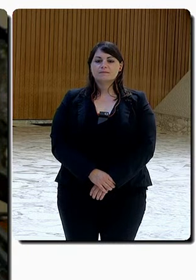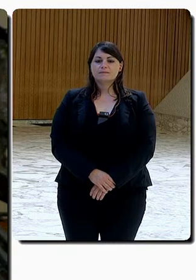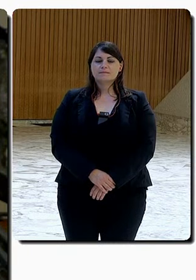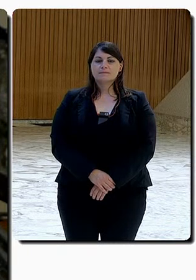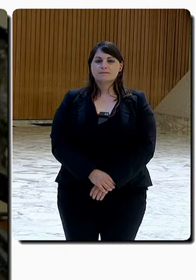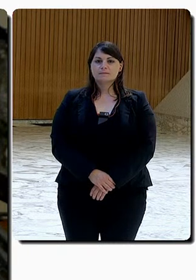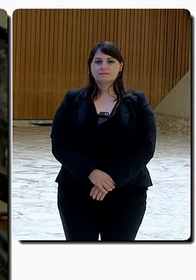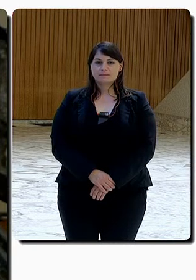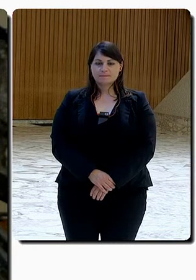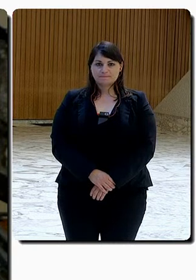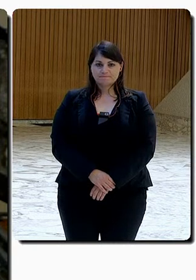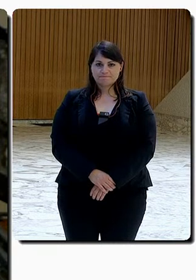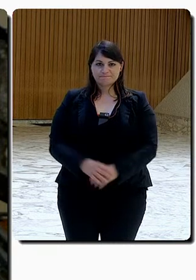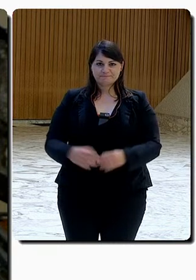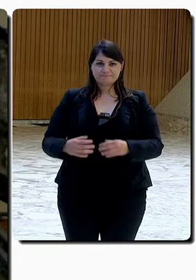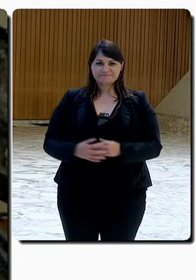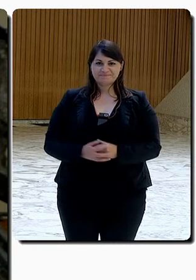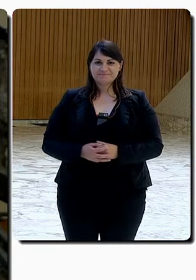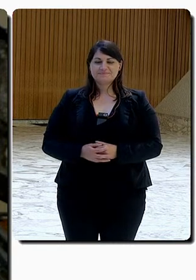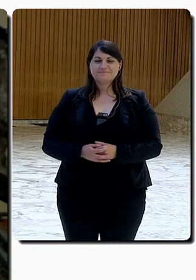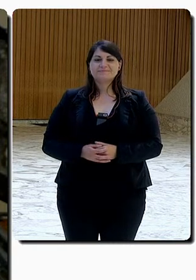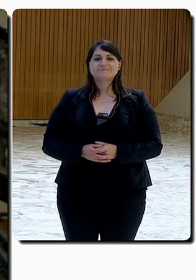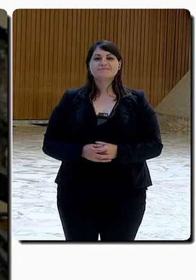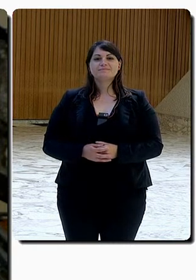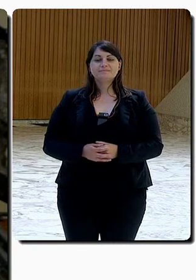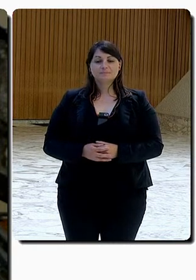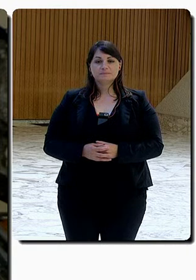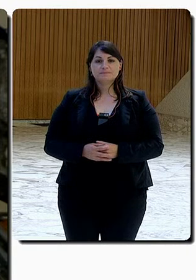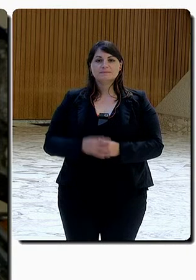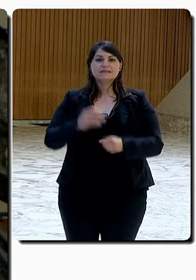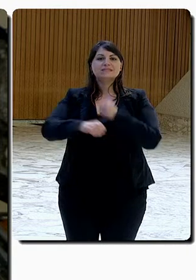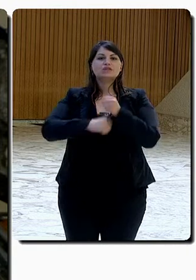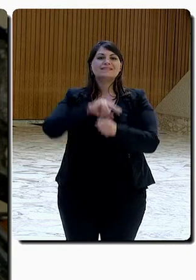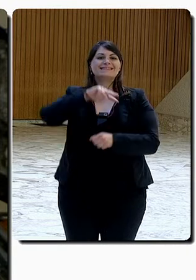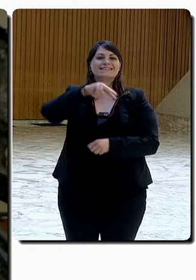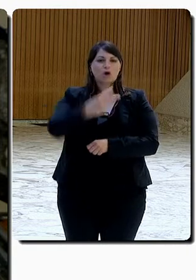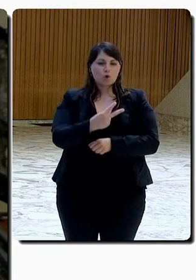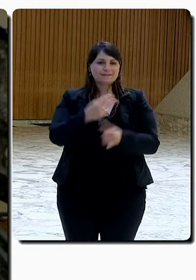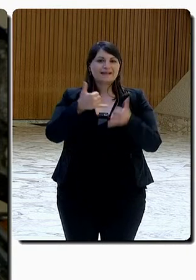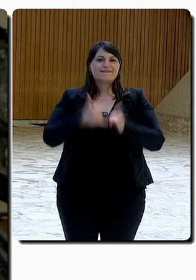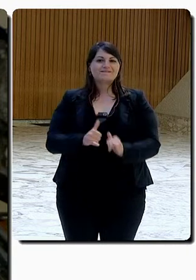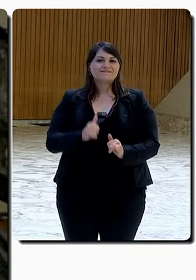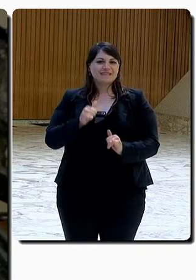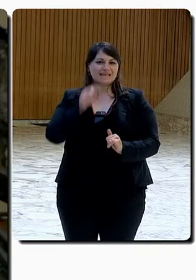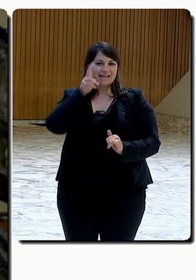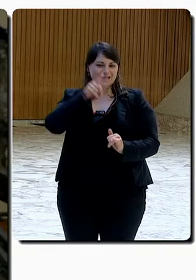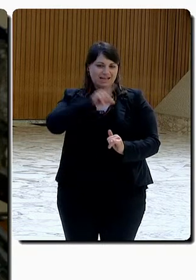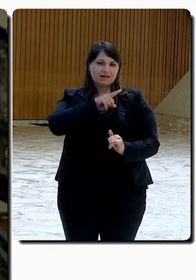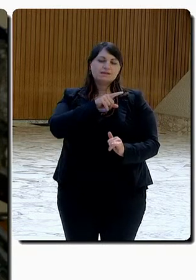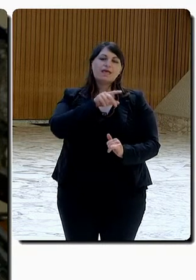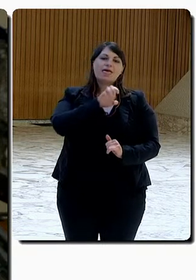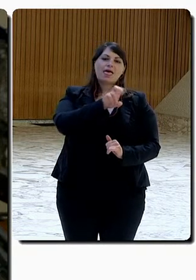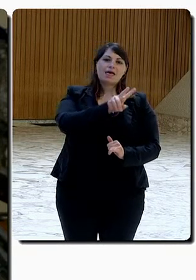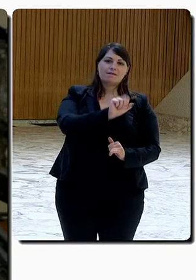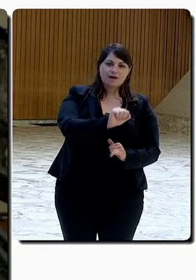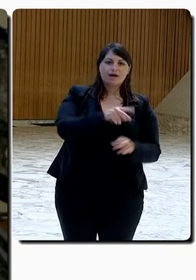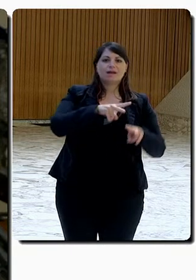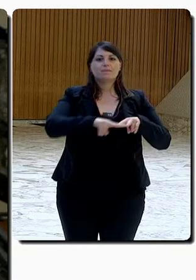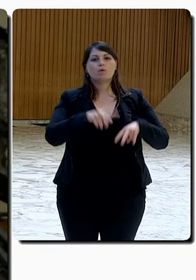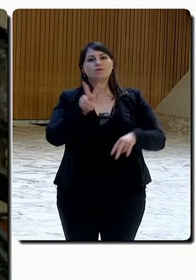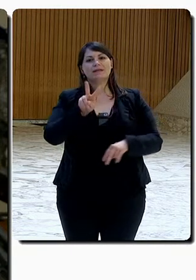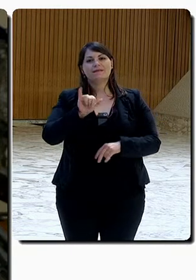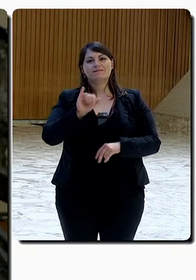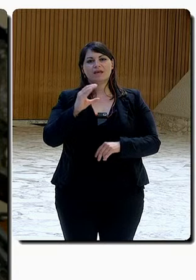La segunda historia es la de nuestra hija Eva y nuestro nieto Víctor. Como os hemos comentado, tenemos dos